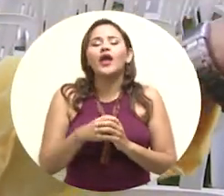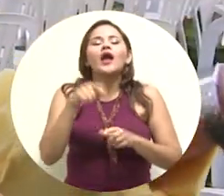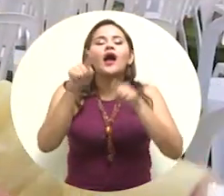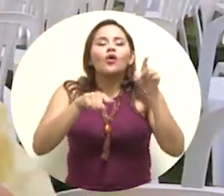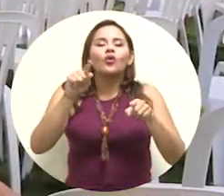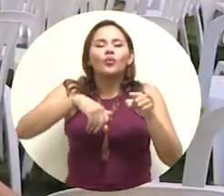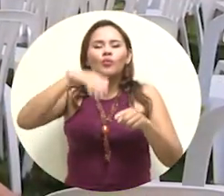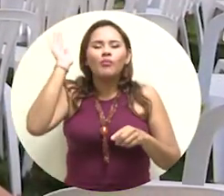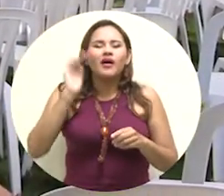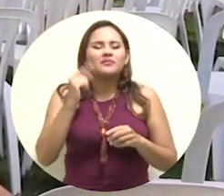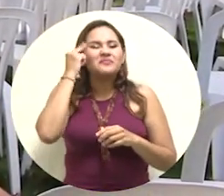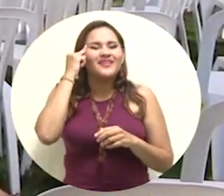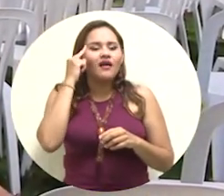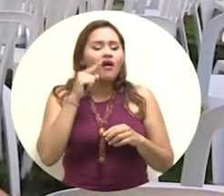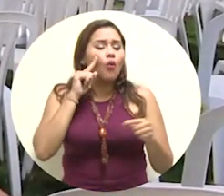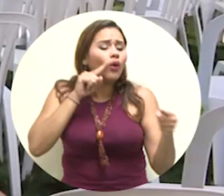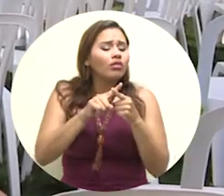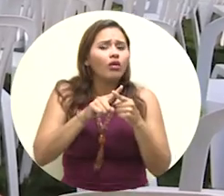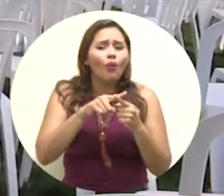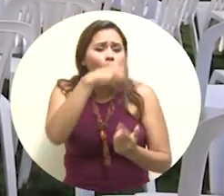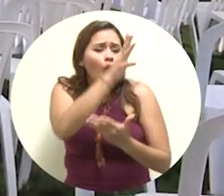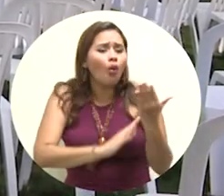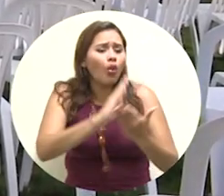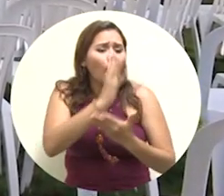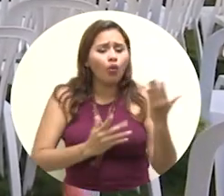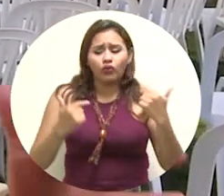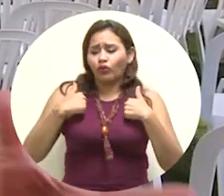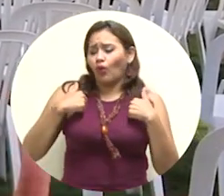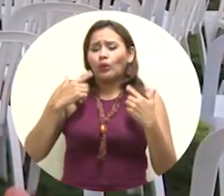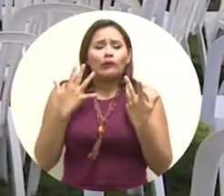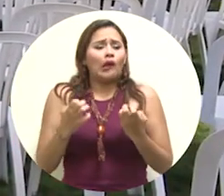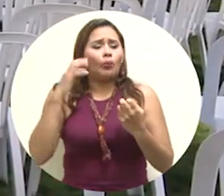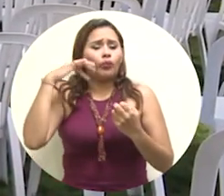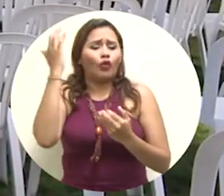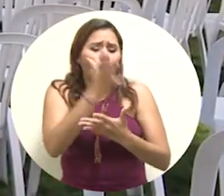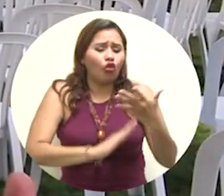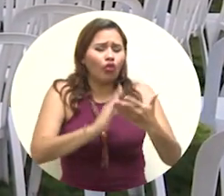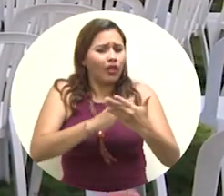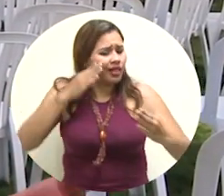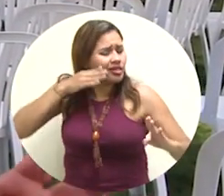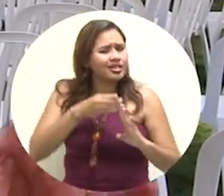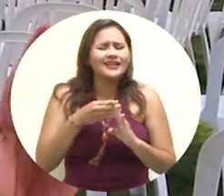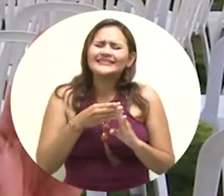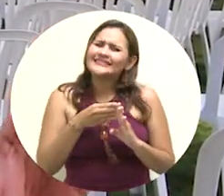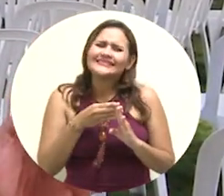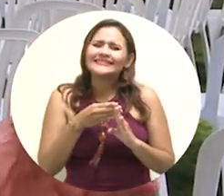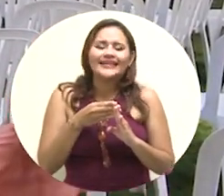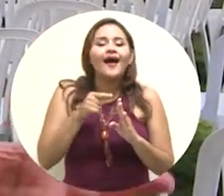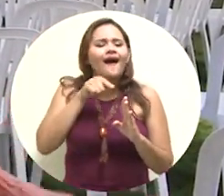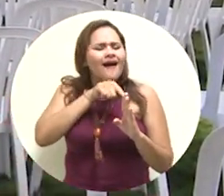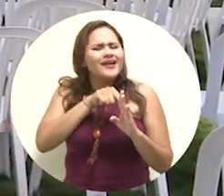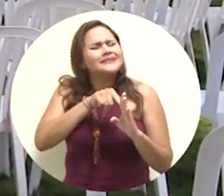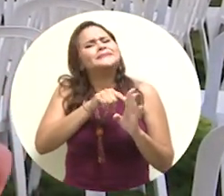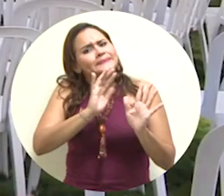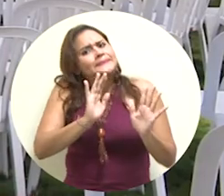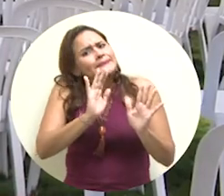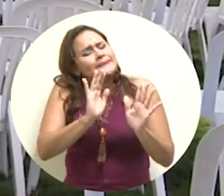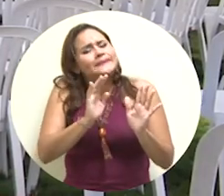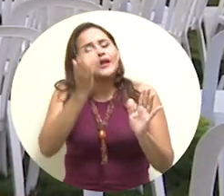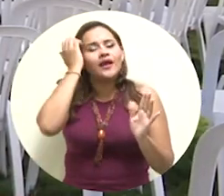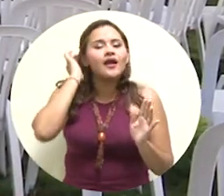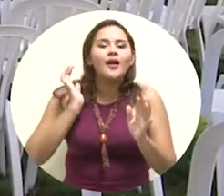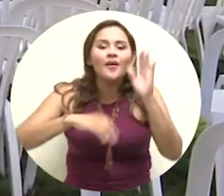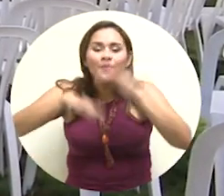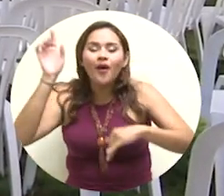la comodidad en el tema de las notas, ¿sí? Pero, pues digamos, este tipo de espacios académicos les da a ellos la oportunidad de darse cuenta que